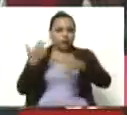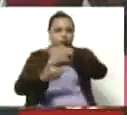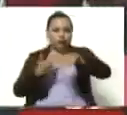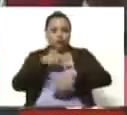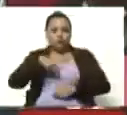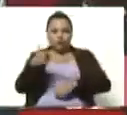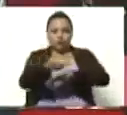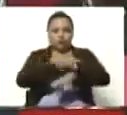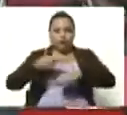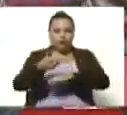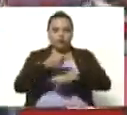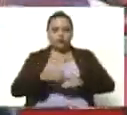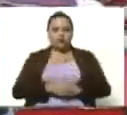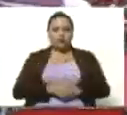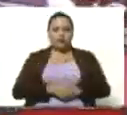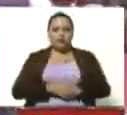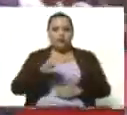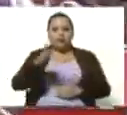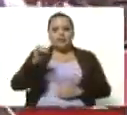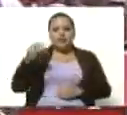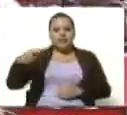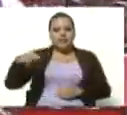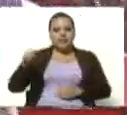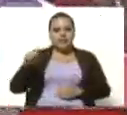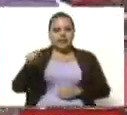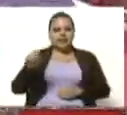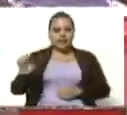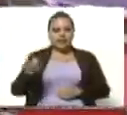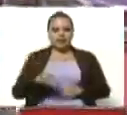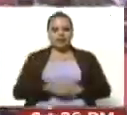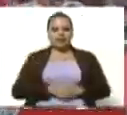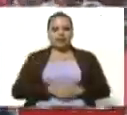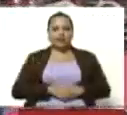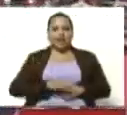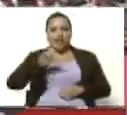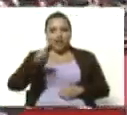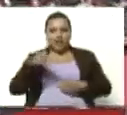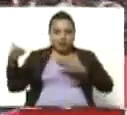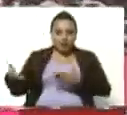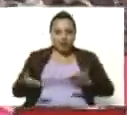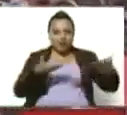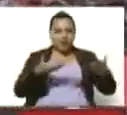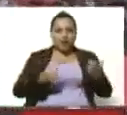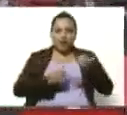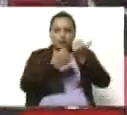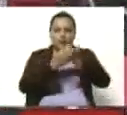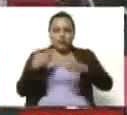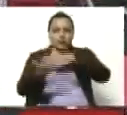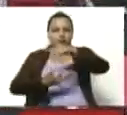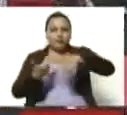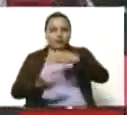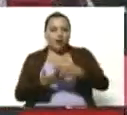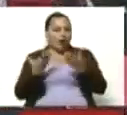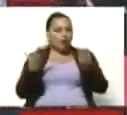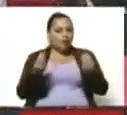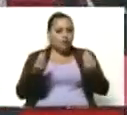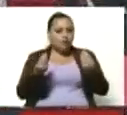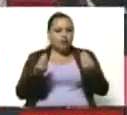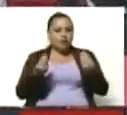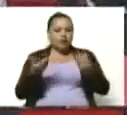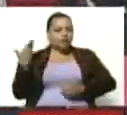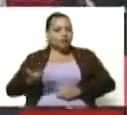gobernador Germán Eduardo piñate y una bienvenida solidaria y Revolucionaria y muy calurosa